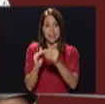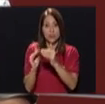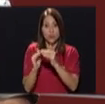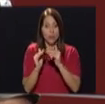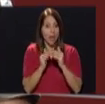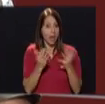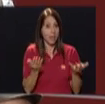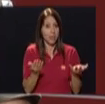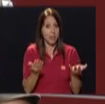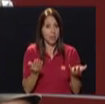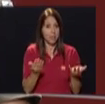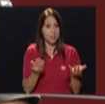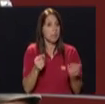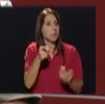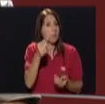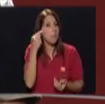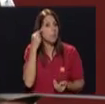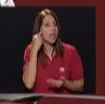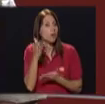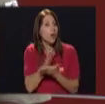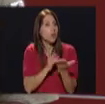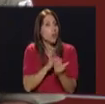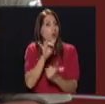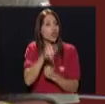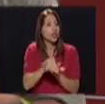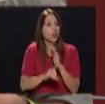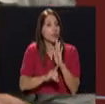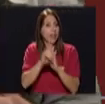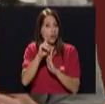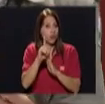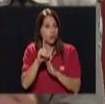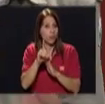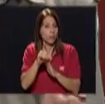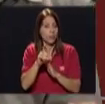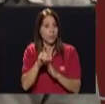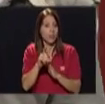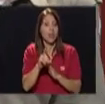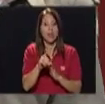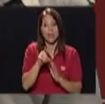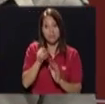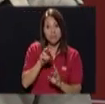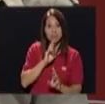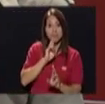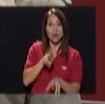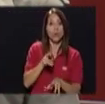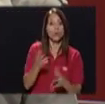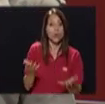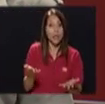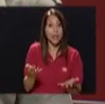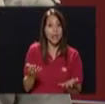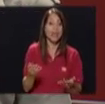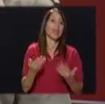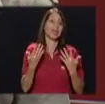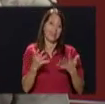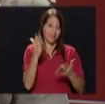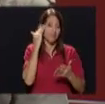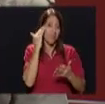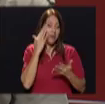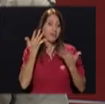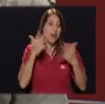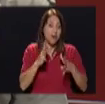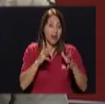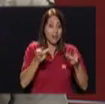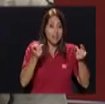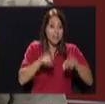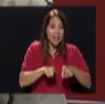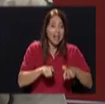se quiera estar pensándose en algún proyecto de desarrollo, y lo que se tiene eso ya como producto de que aumenta la